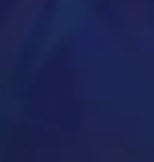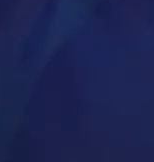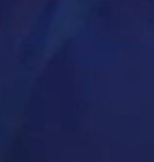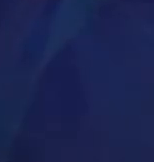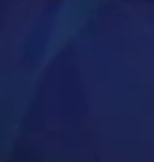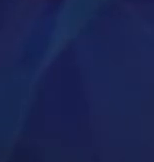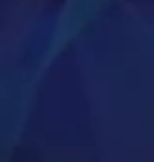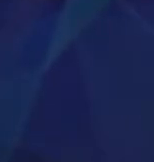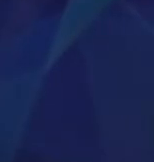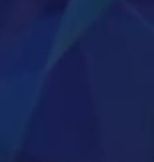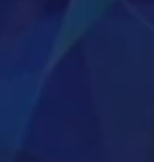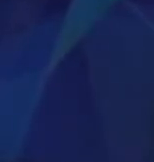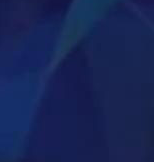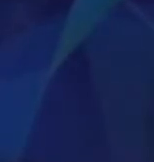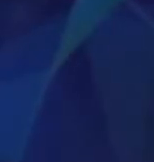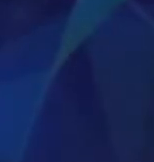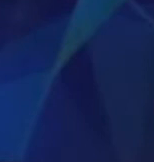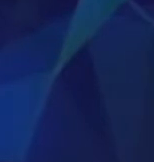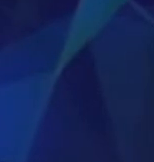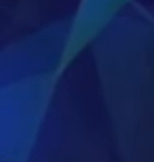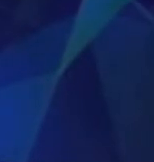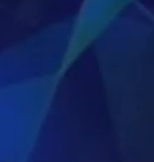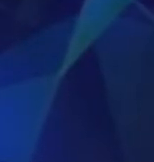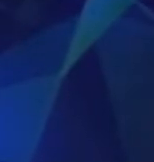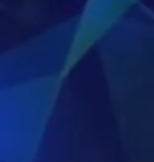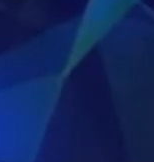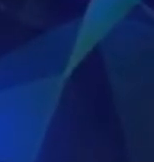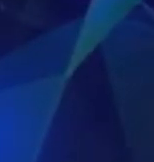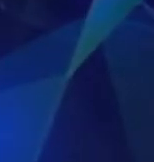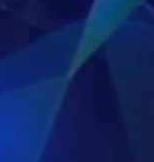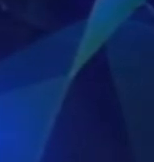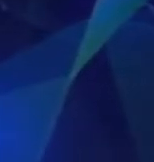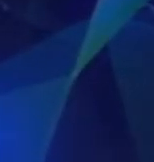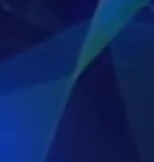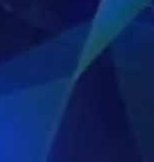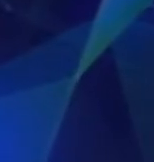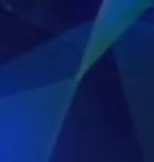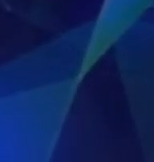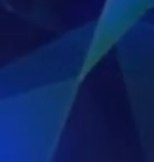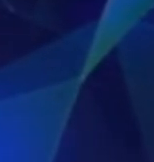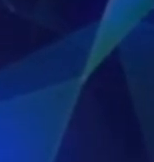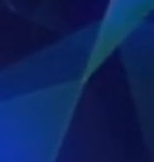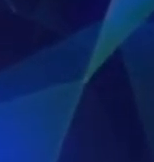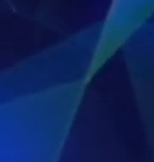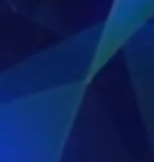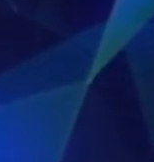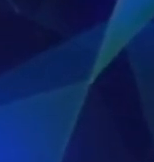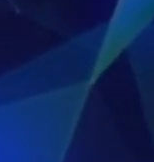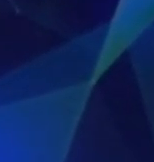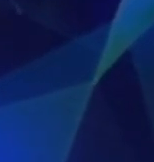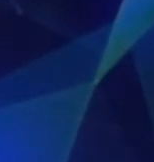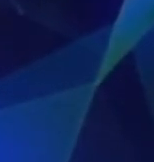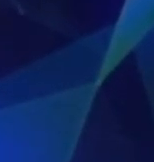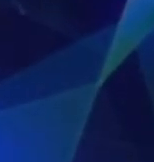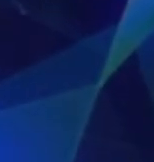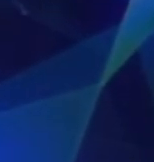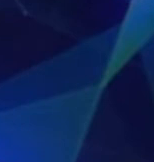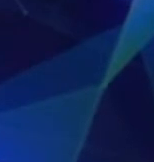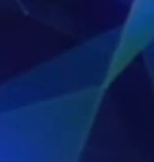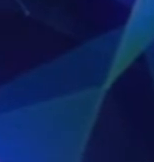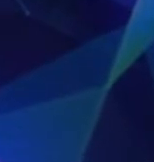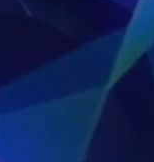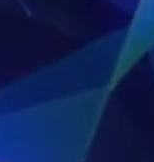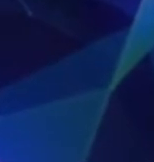puestos directivos y en las universidades son mucho más las mujeres que los hombres? De eso y más vamos a hablar hoy con Norma Cerros acerca de su